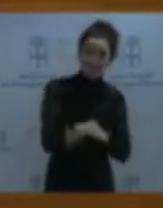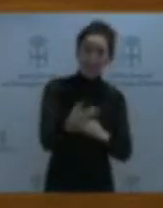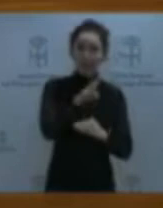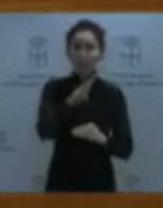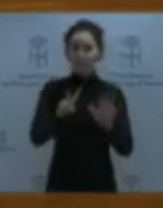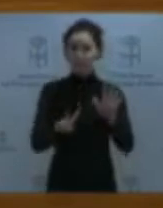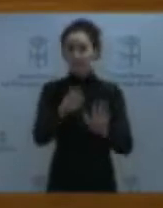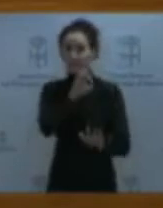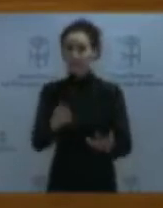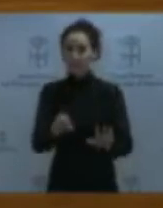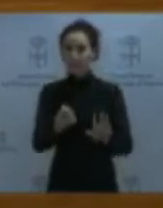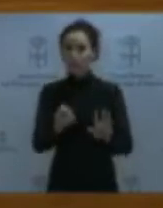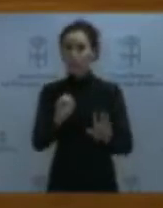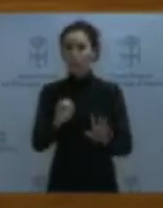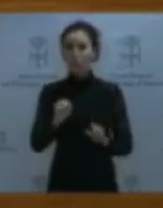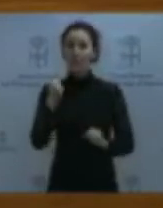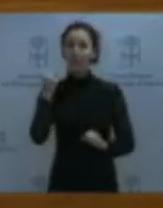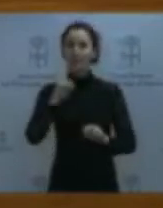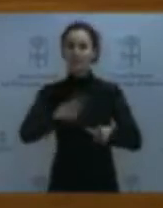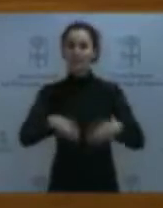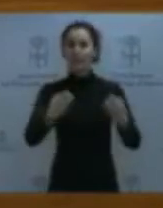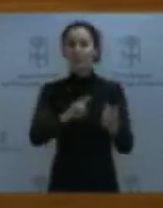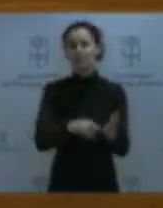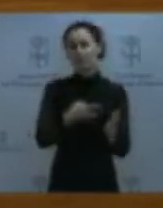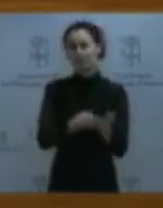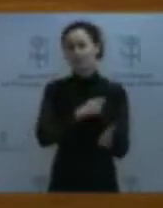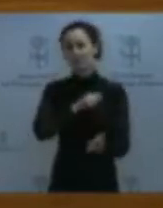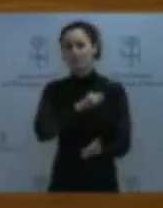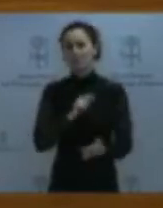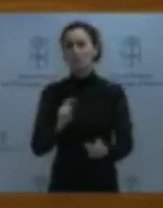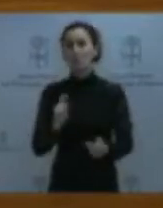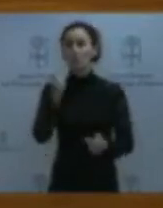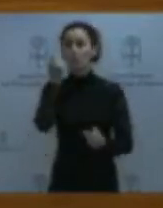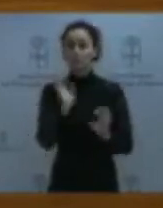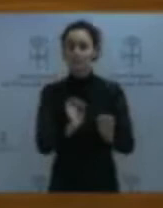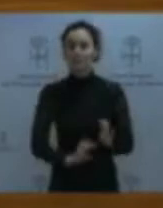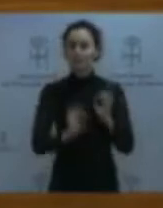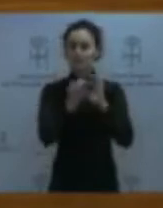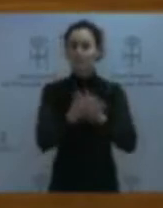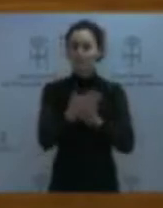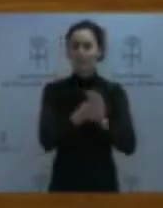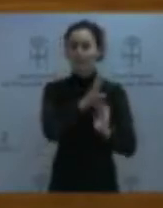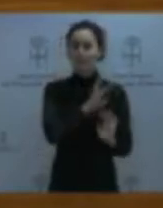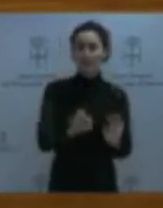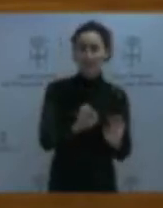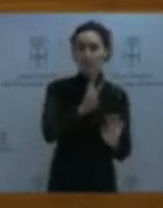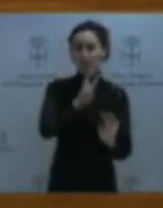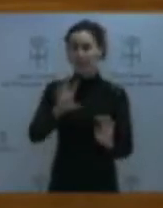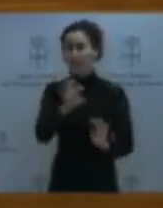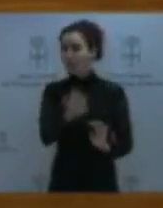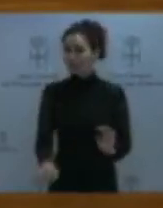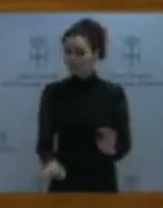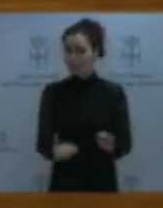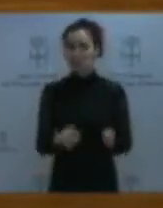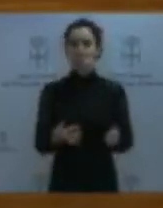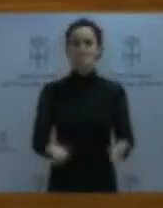de energías renovables, el sistema energético español, el sistema eléctrico en concreto, debería ser de un 30 o un 35%.